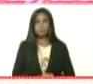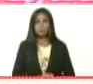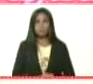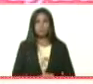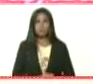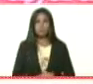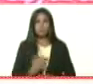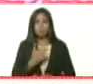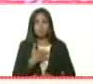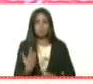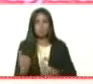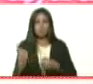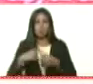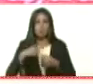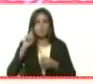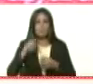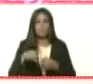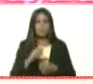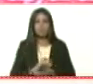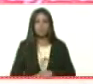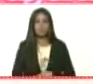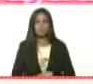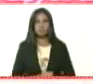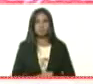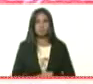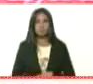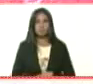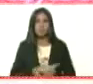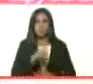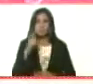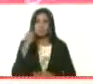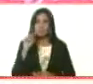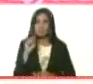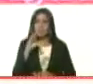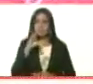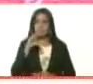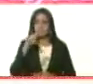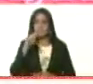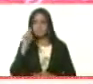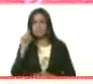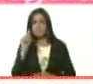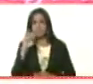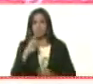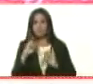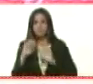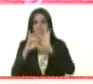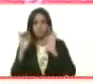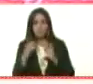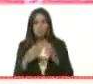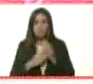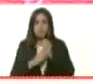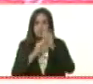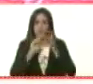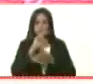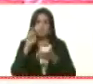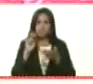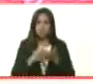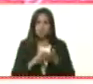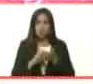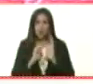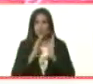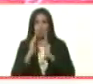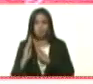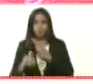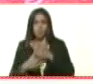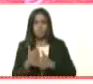yo quiero incorporar, ustedes tienen, el CPT tiene algún núcleo directivo nacional, algún núcleo